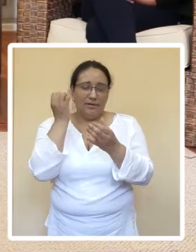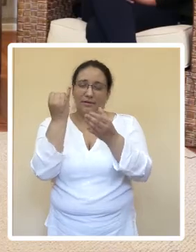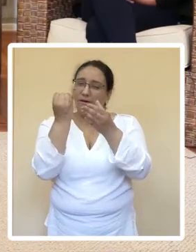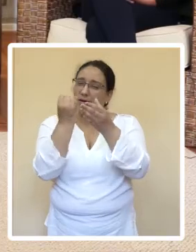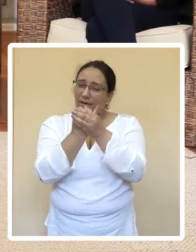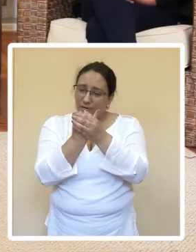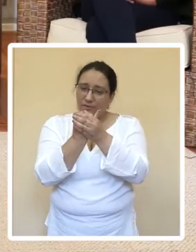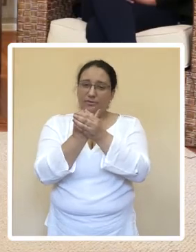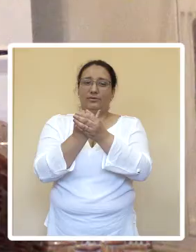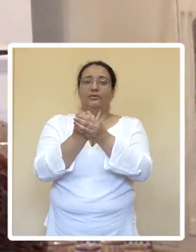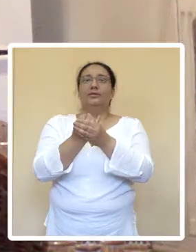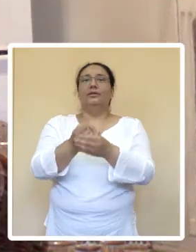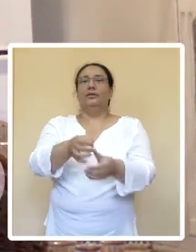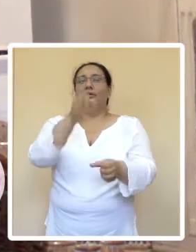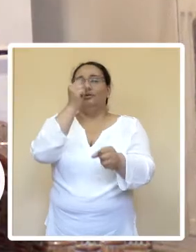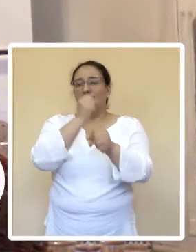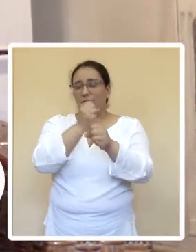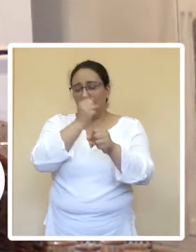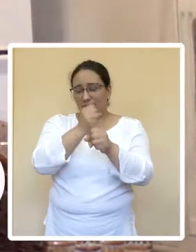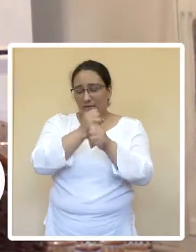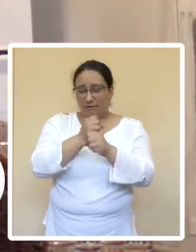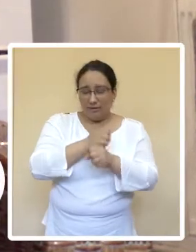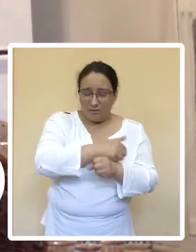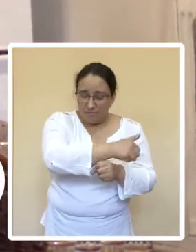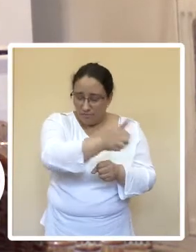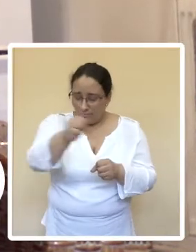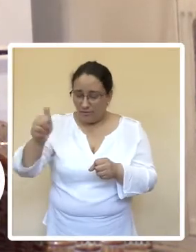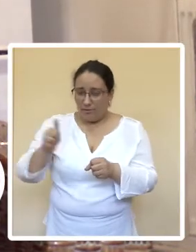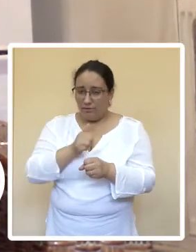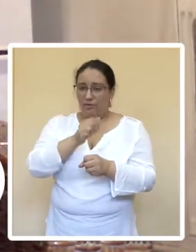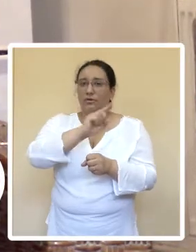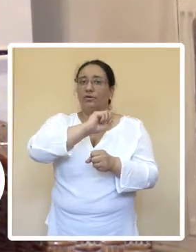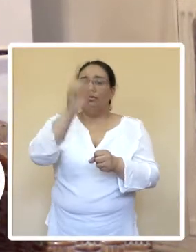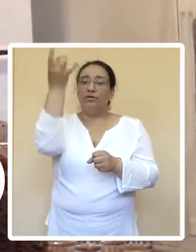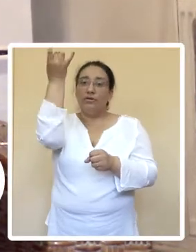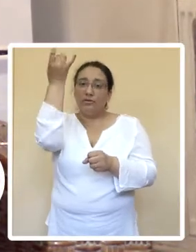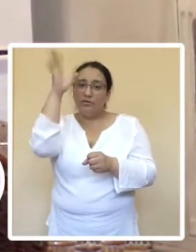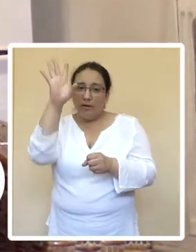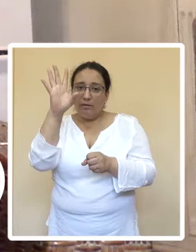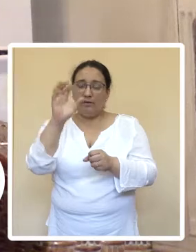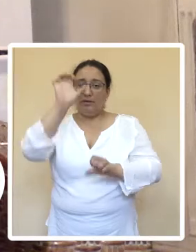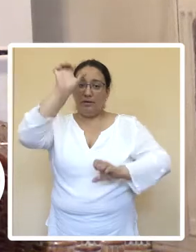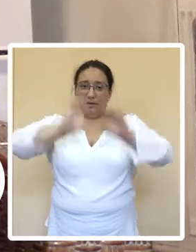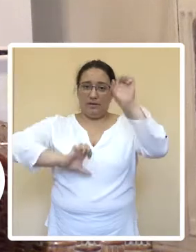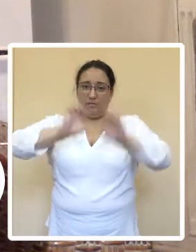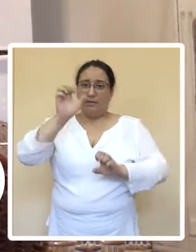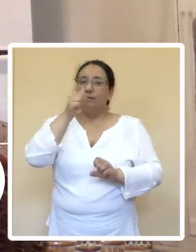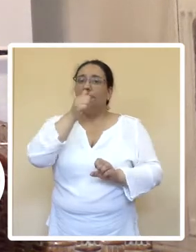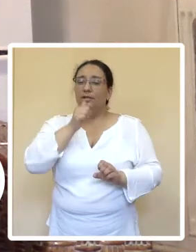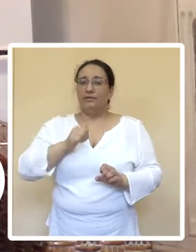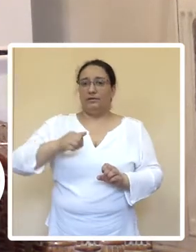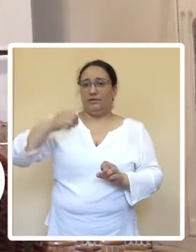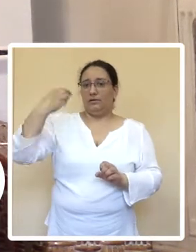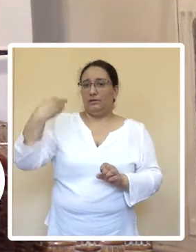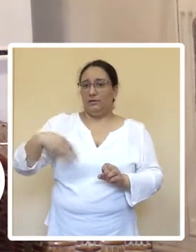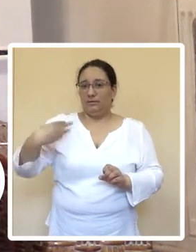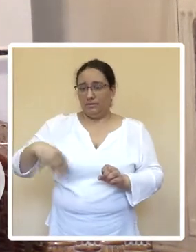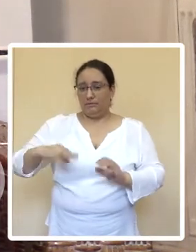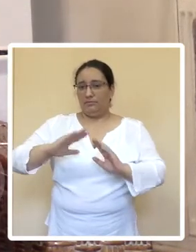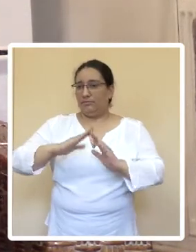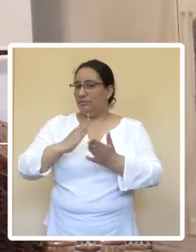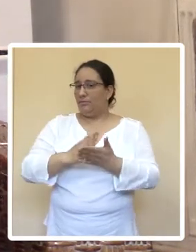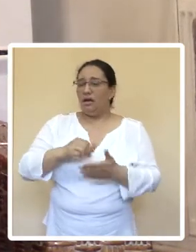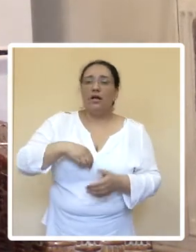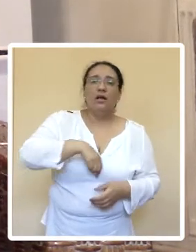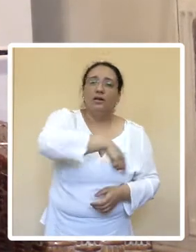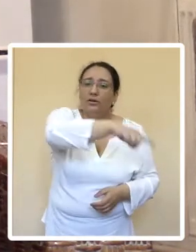es una tarea de todos. No es solamente una tarea del mundo privado, del mundo educacional, del municipio, sino que nosotros, a través de